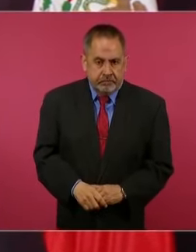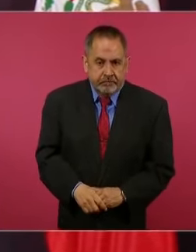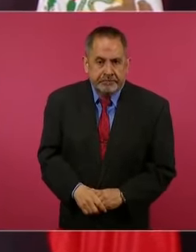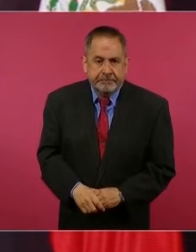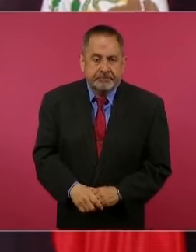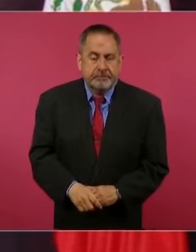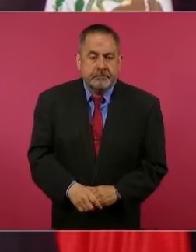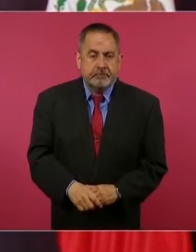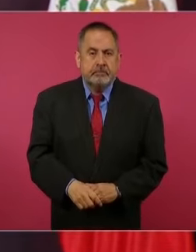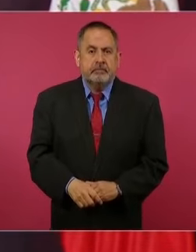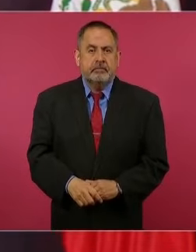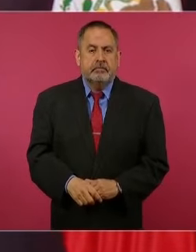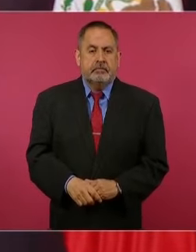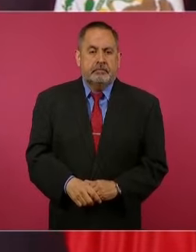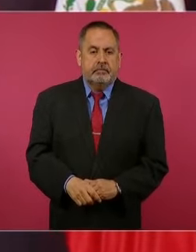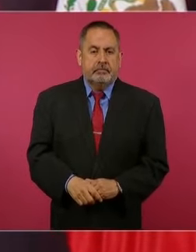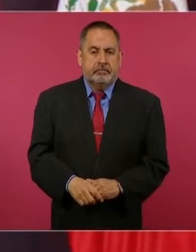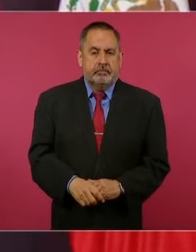eh